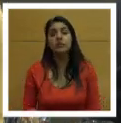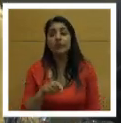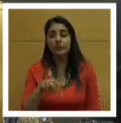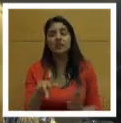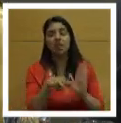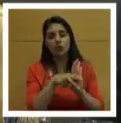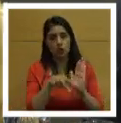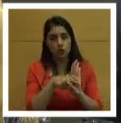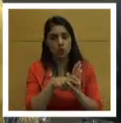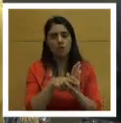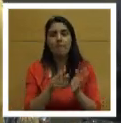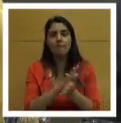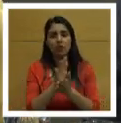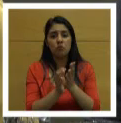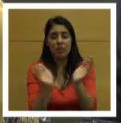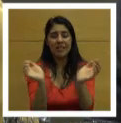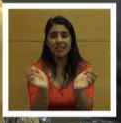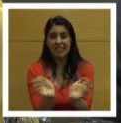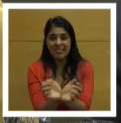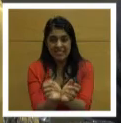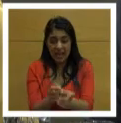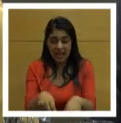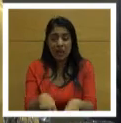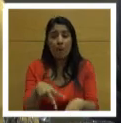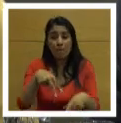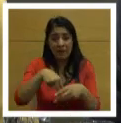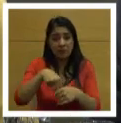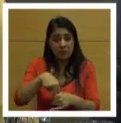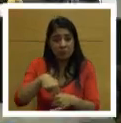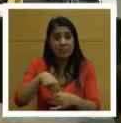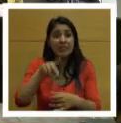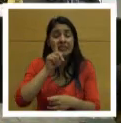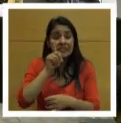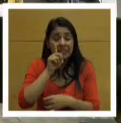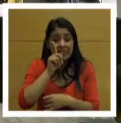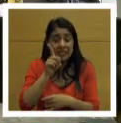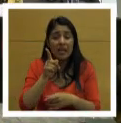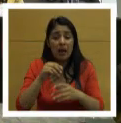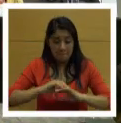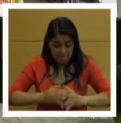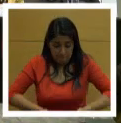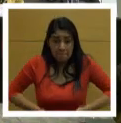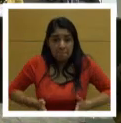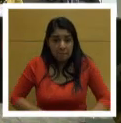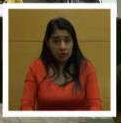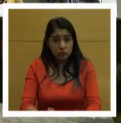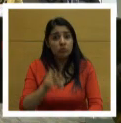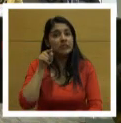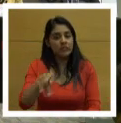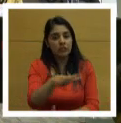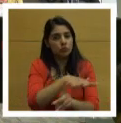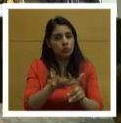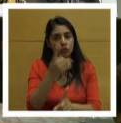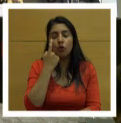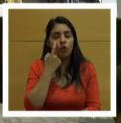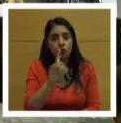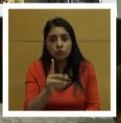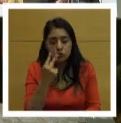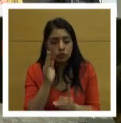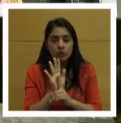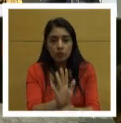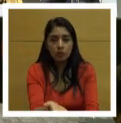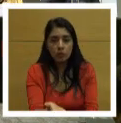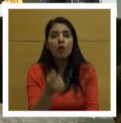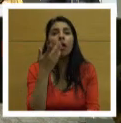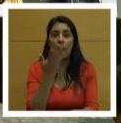de engrilletar a una mujer embarazada durante el proceso de parto. Y esa situación se desconoció completamente. Entonces, hay una transgresión